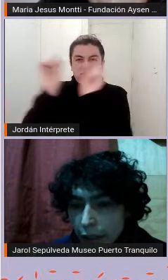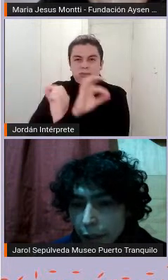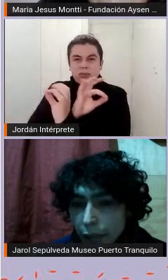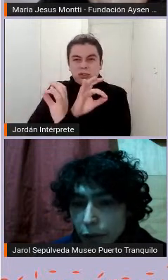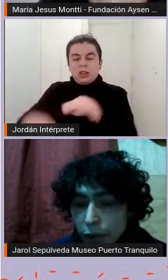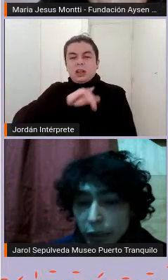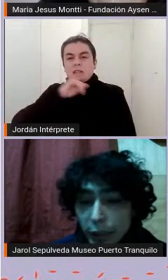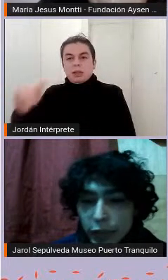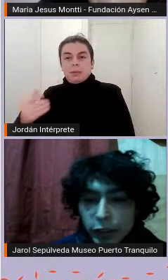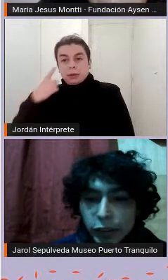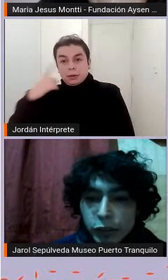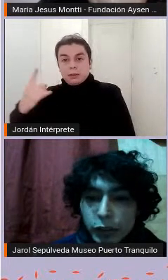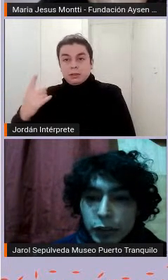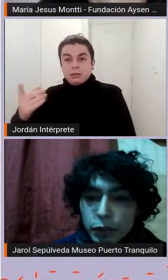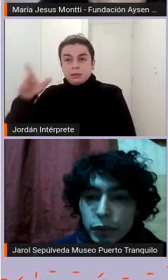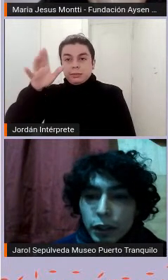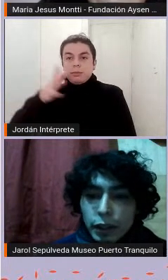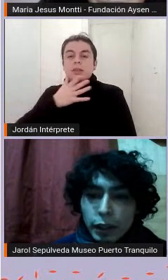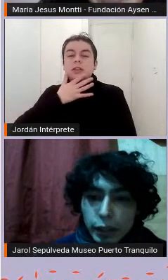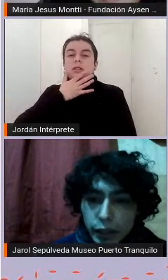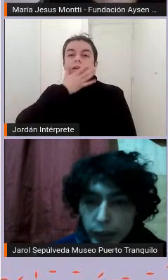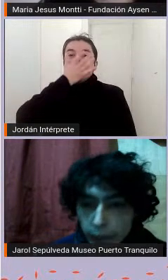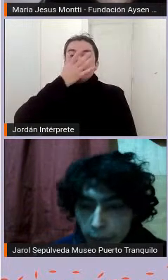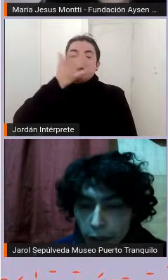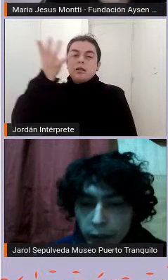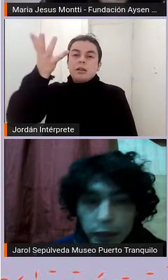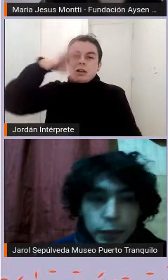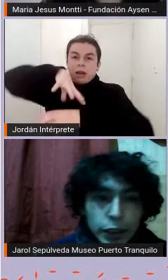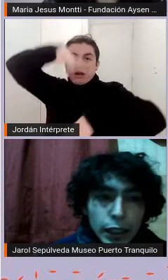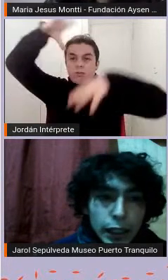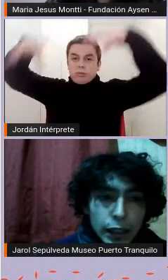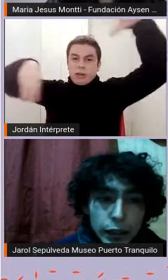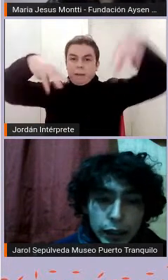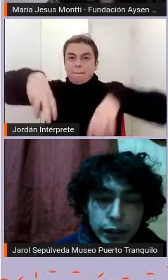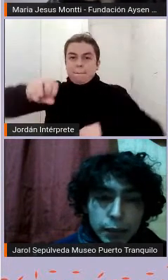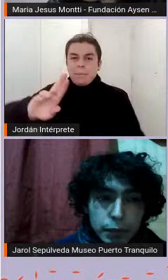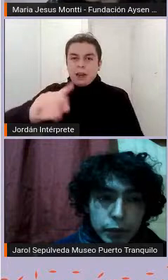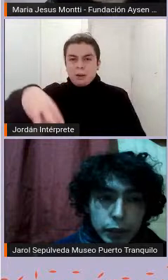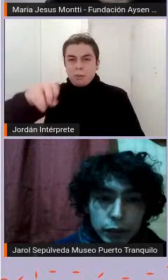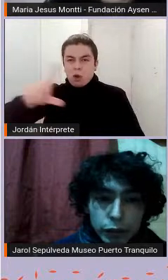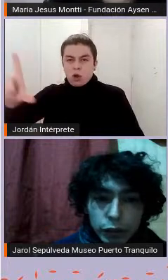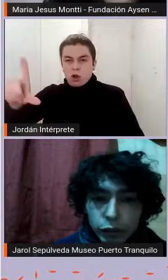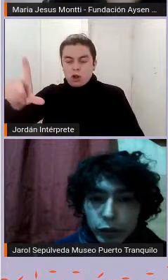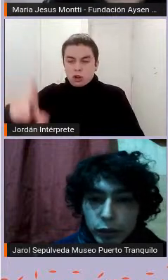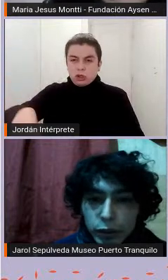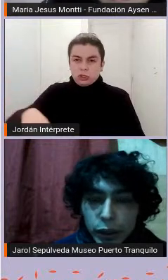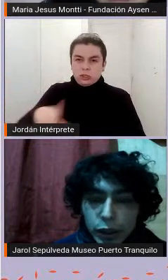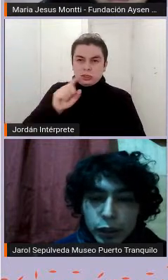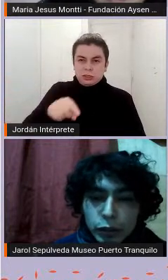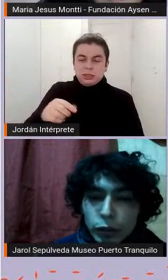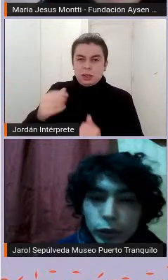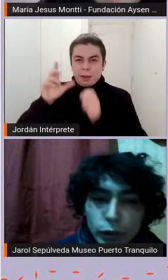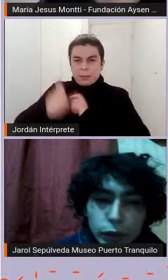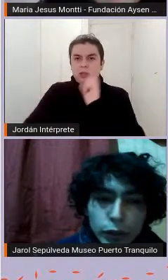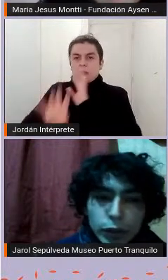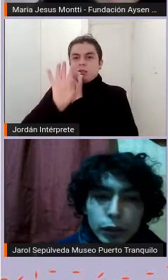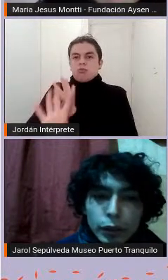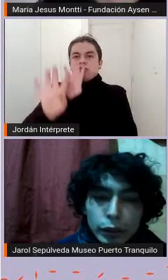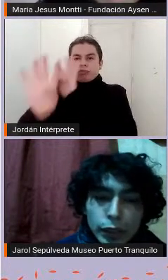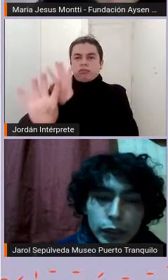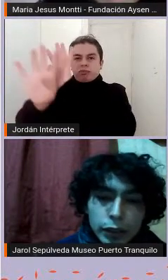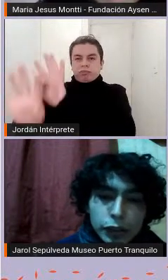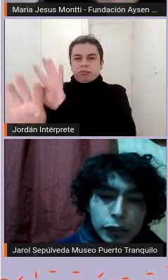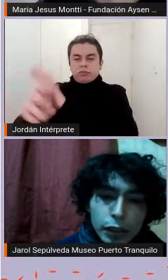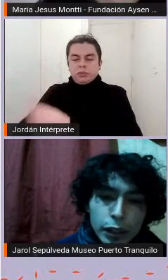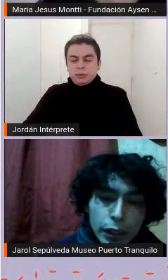las capillas de mármol con una manifestación que hubo tiempo atrás acá en la localidad. Por lo tanto, no son